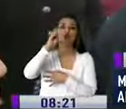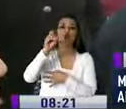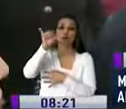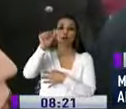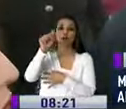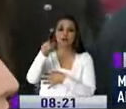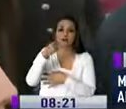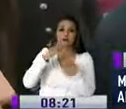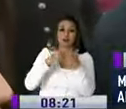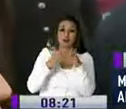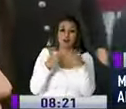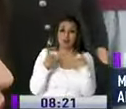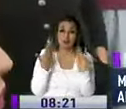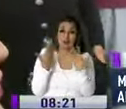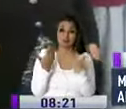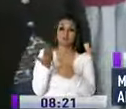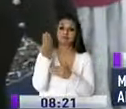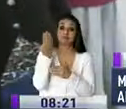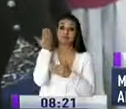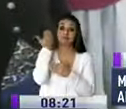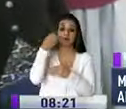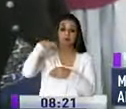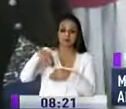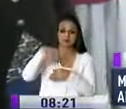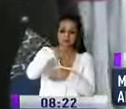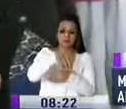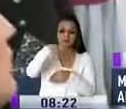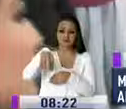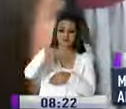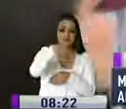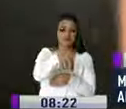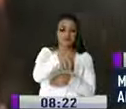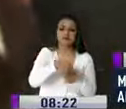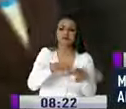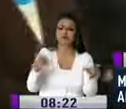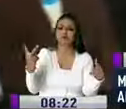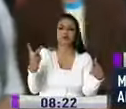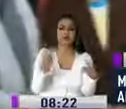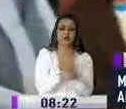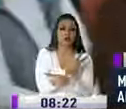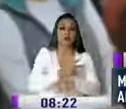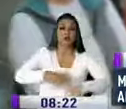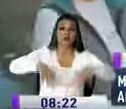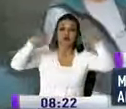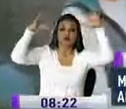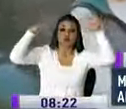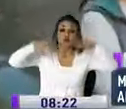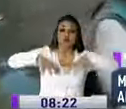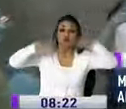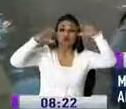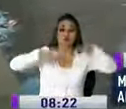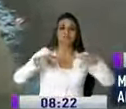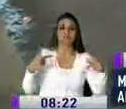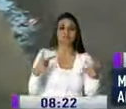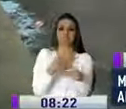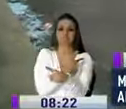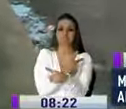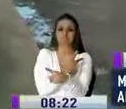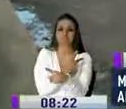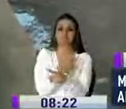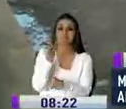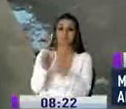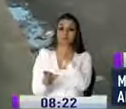atrás los baches, como ustedes pueden ver, están cada vez peor. Con estas lluvias estamos complicados, han venido gente